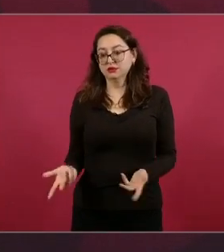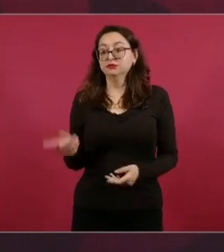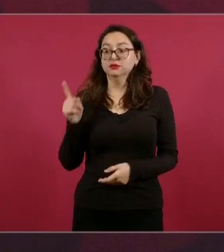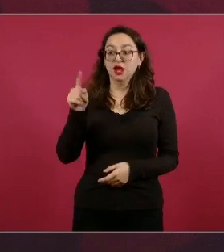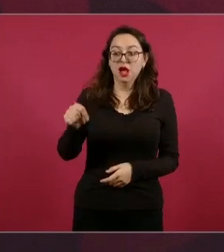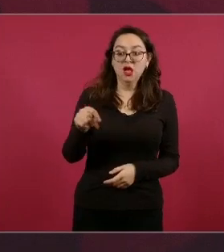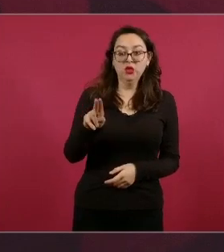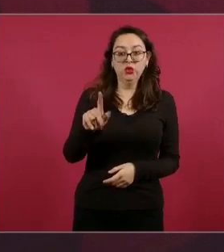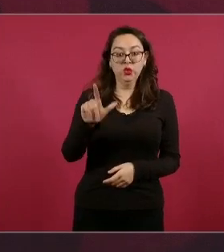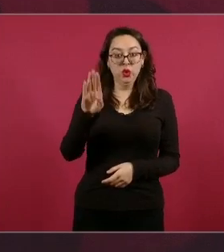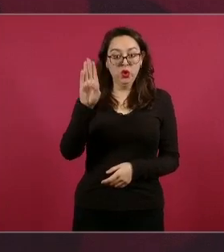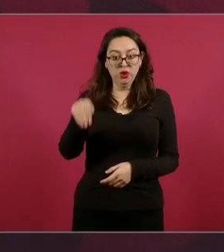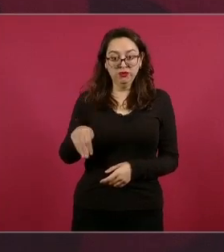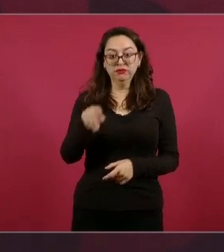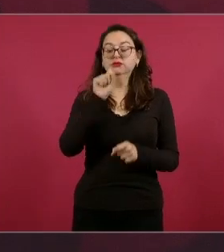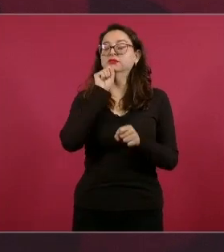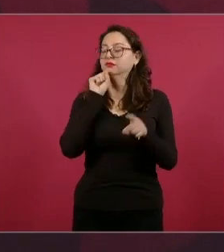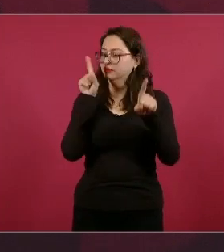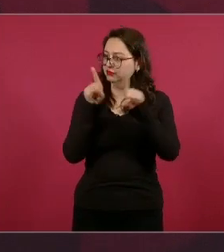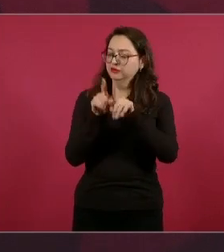llegando también,